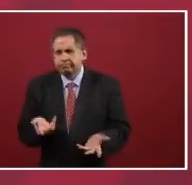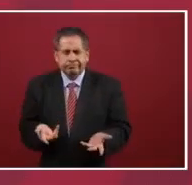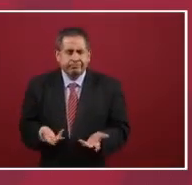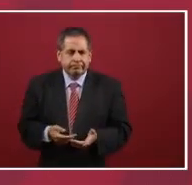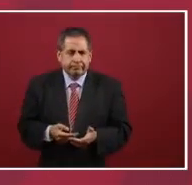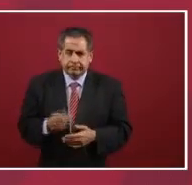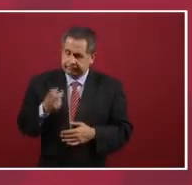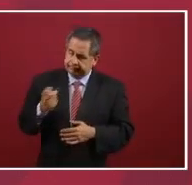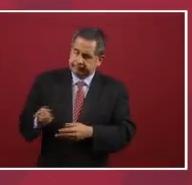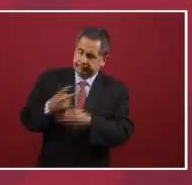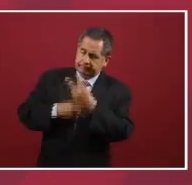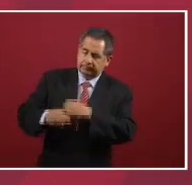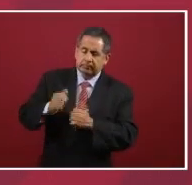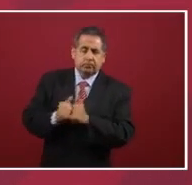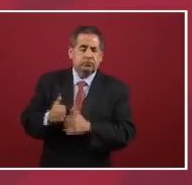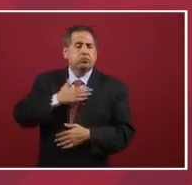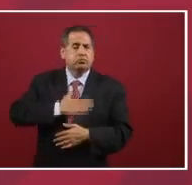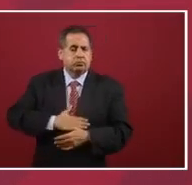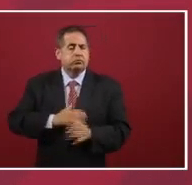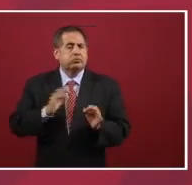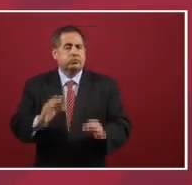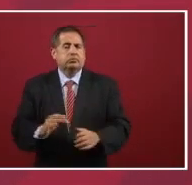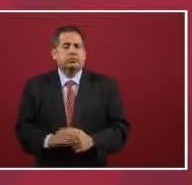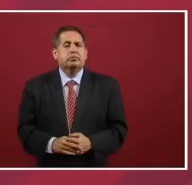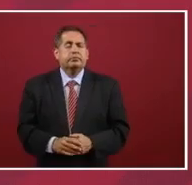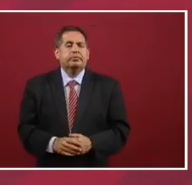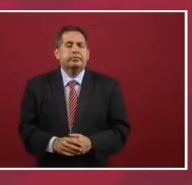es fruto de la justicia.